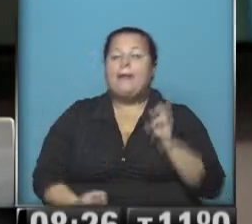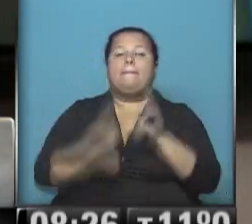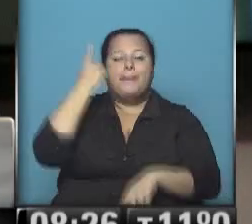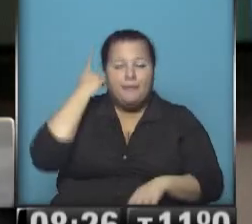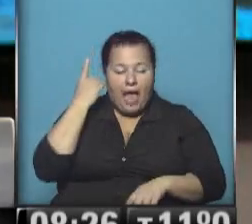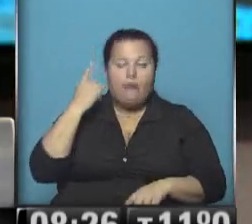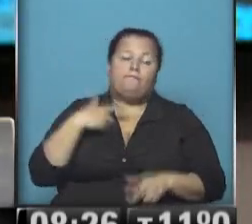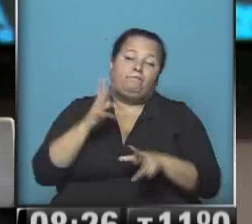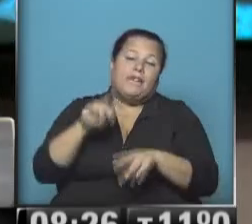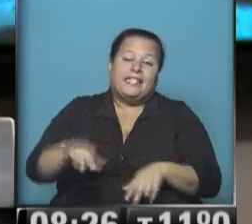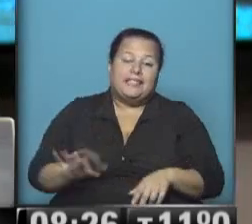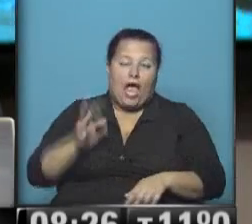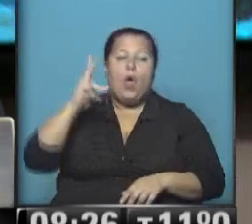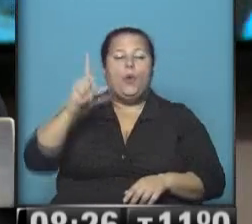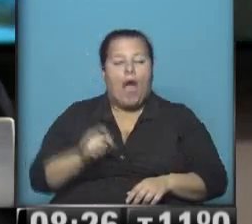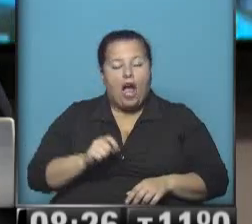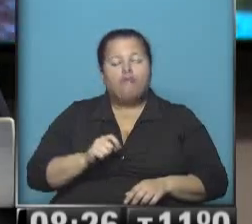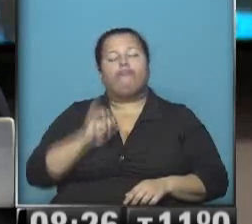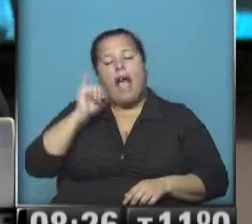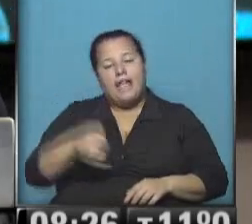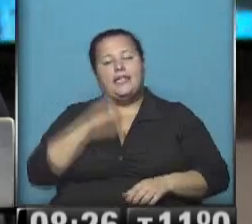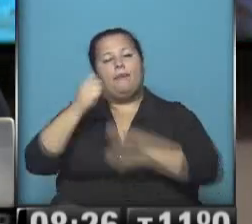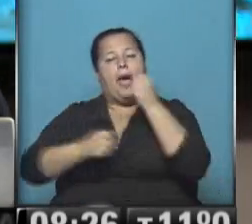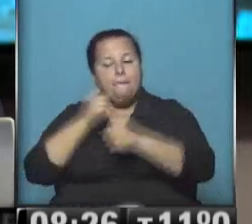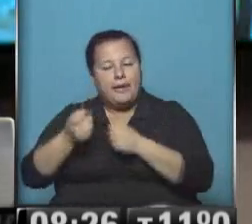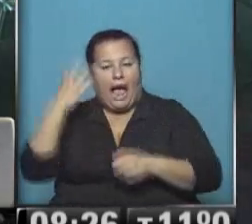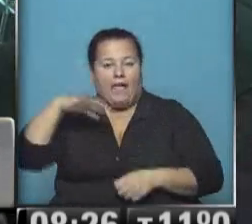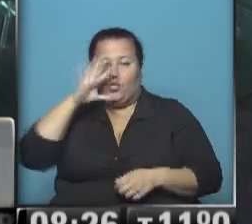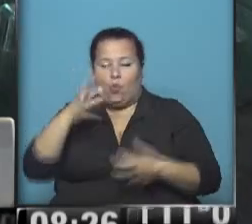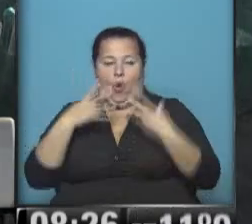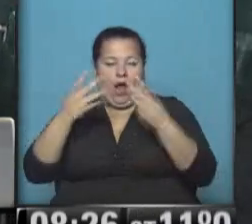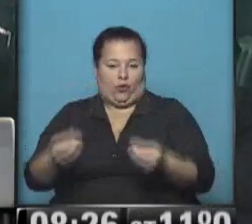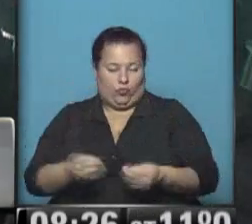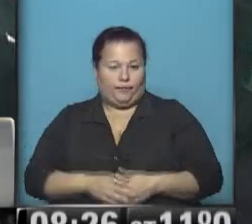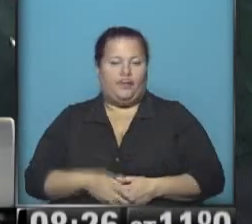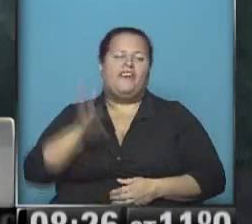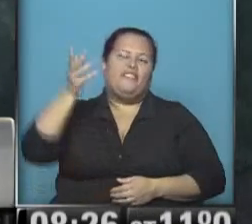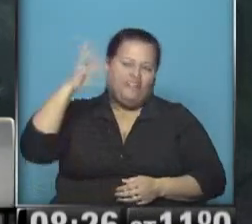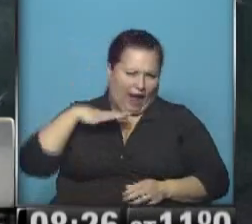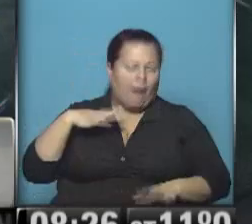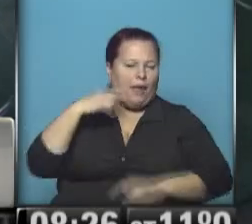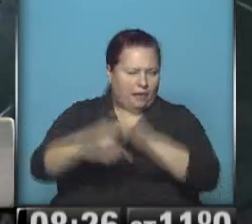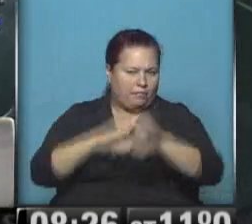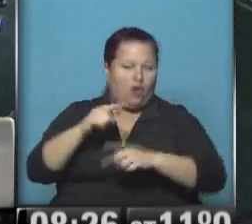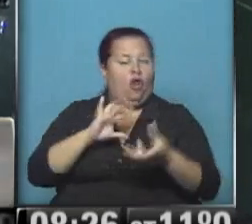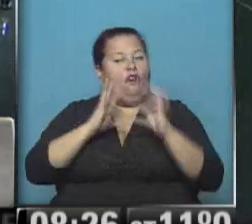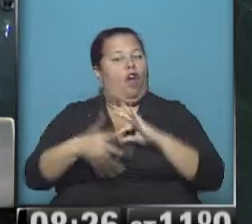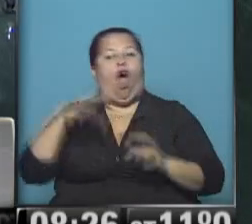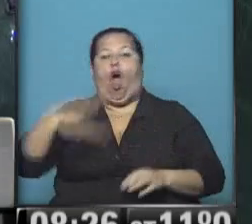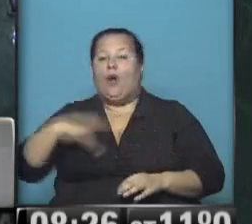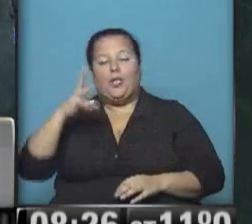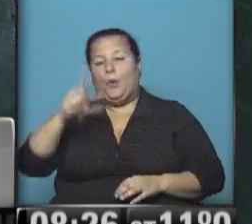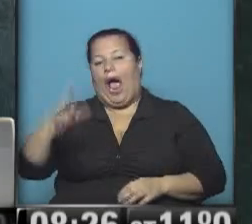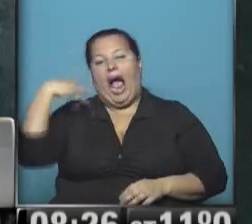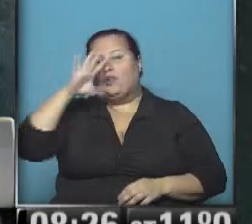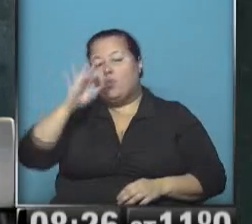yo diría este año los bancos se han acercado a empresas a las que nunca atendían falta mucho pero vamos a avanzar una forma de obligar a los bancos a hacer